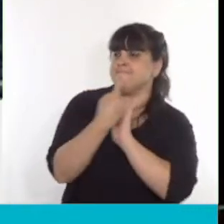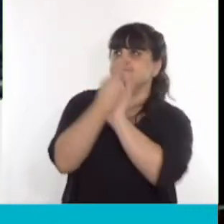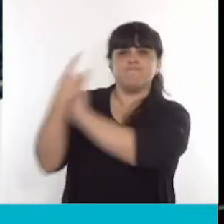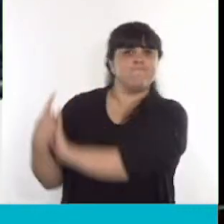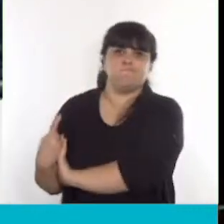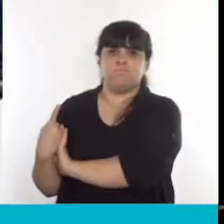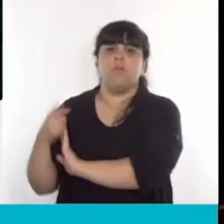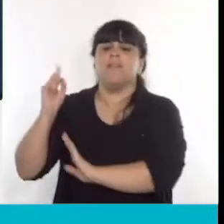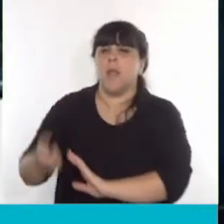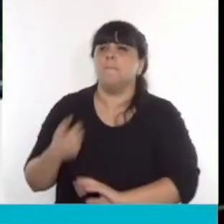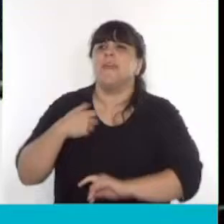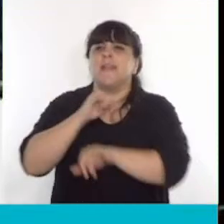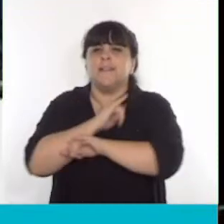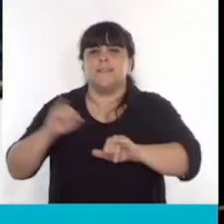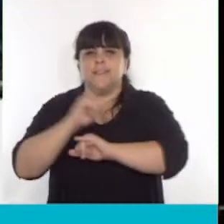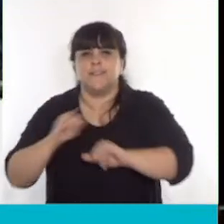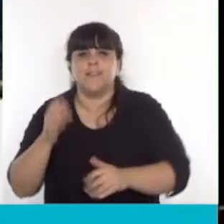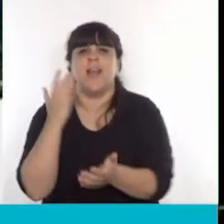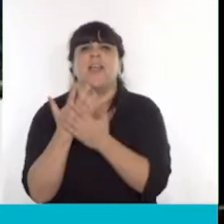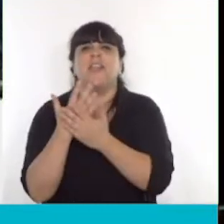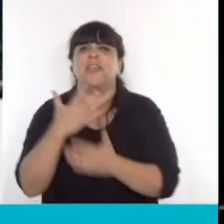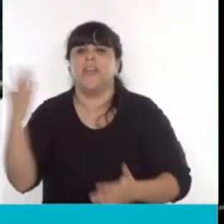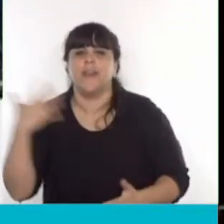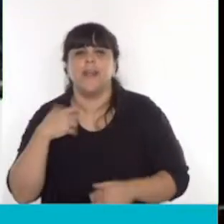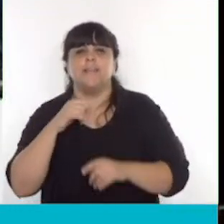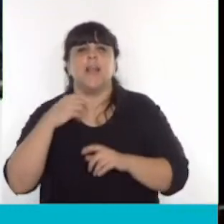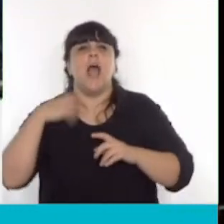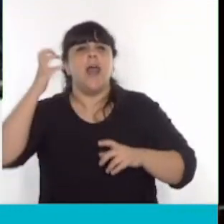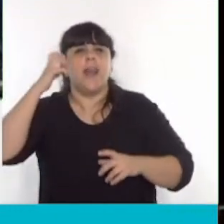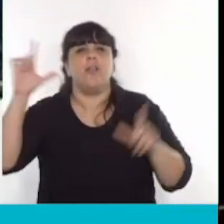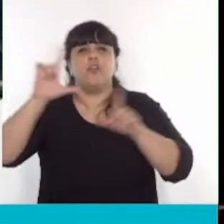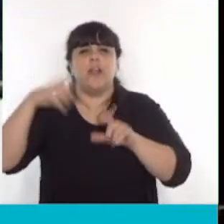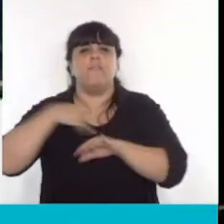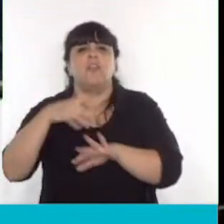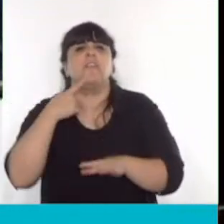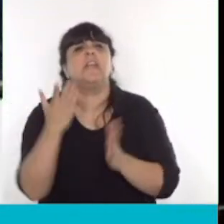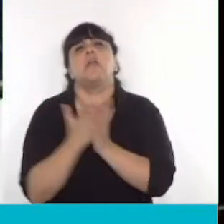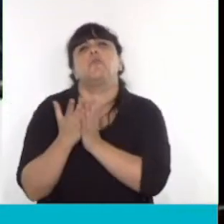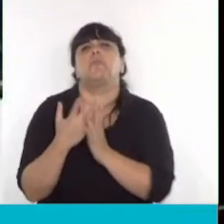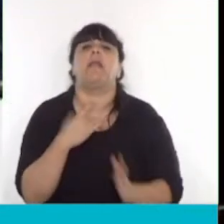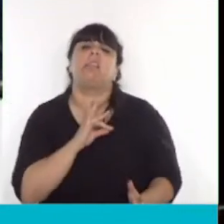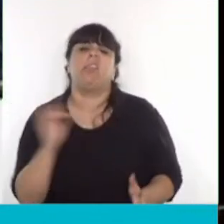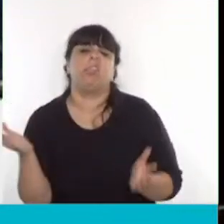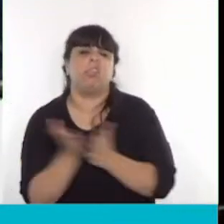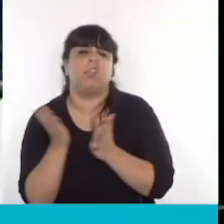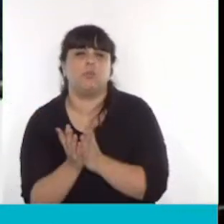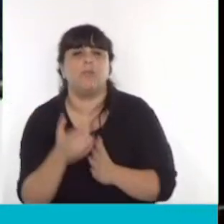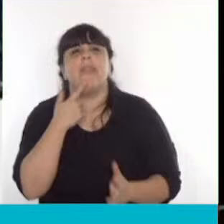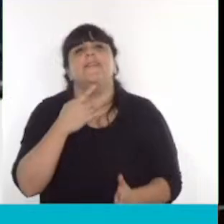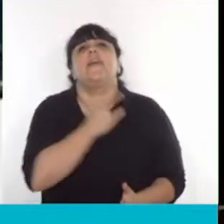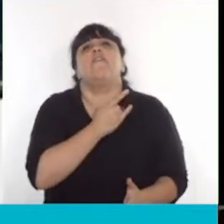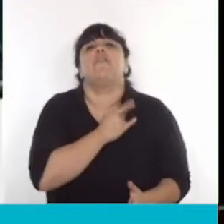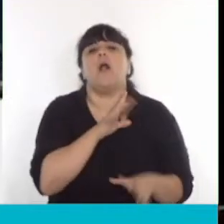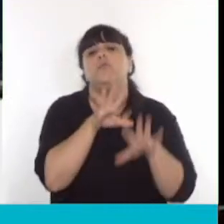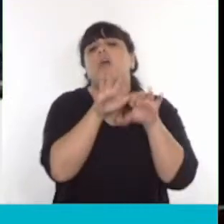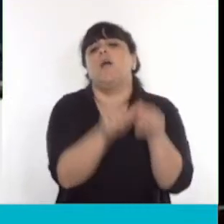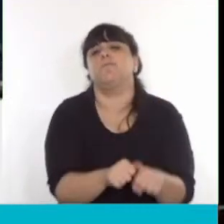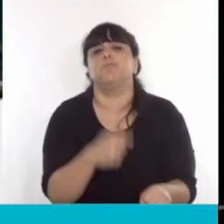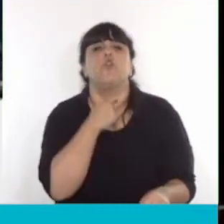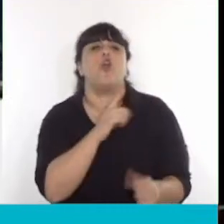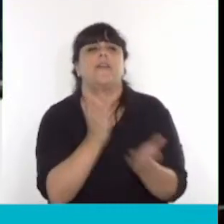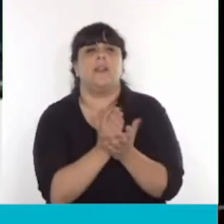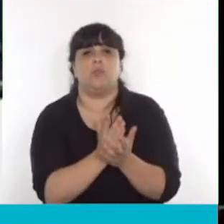comunicación de la derecha y del gobierno, que decían que los estudiantes no querían estudiar, que tomaban las facultades porque no querían estudiar. Bueno, una gran